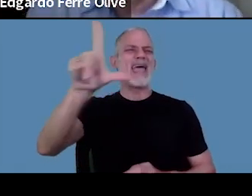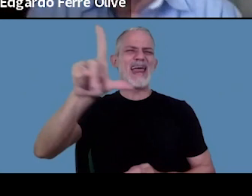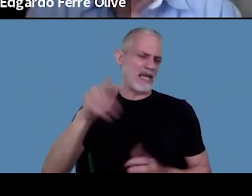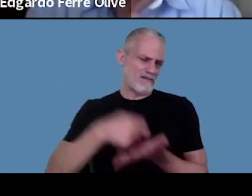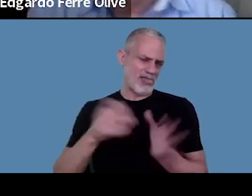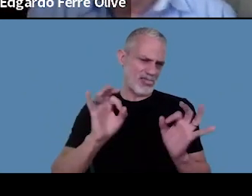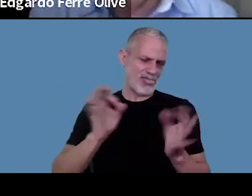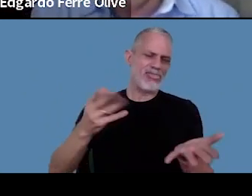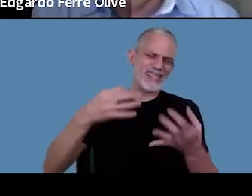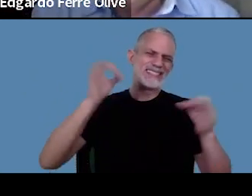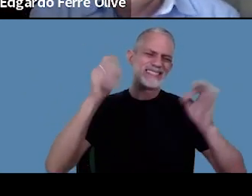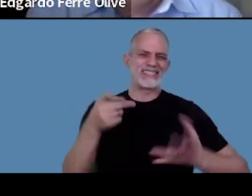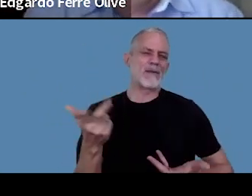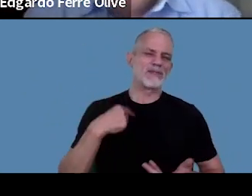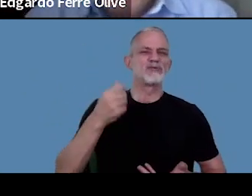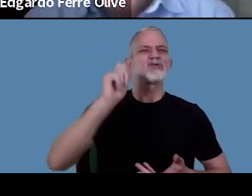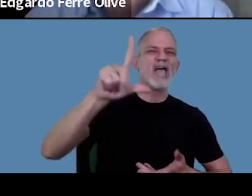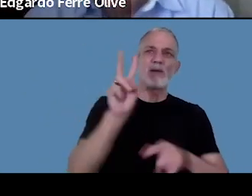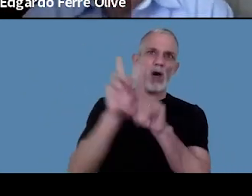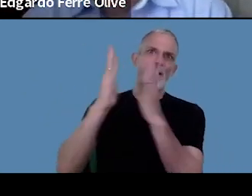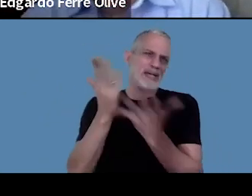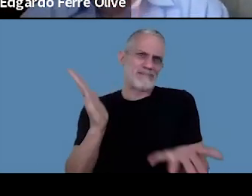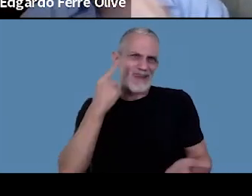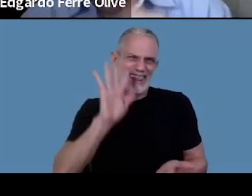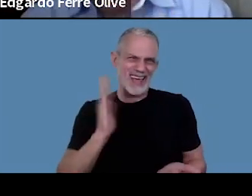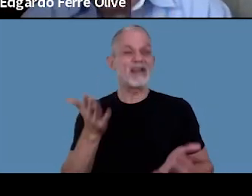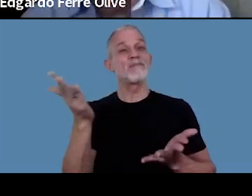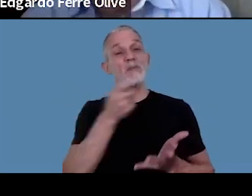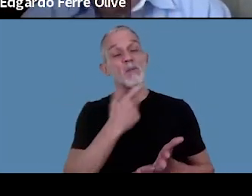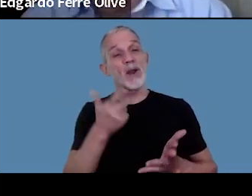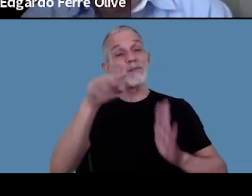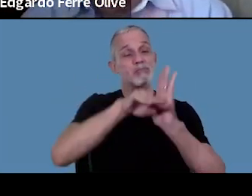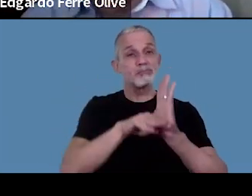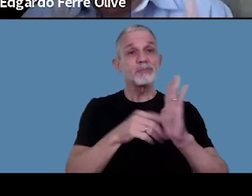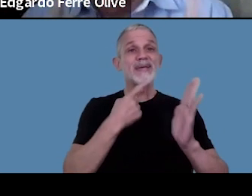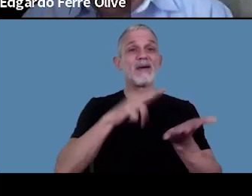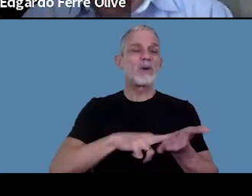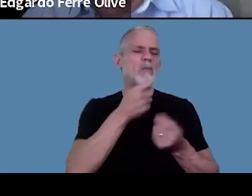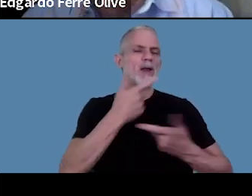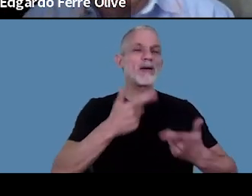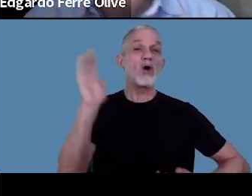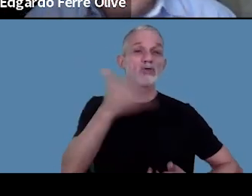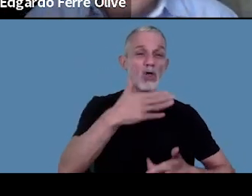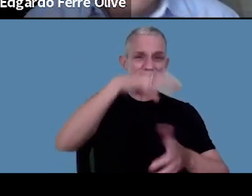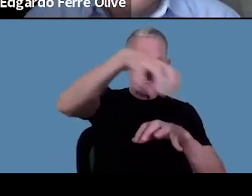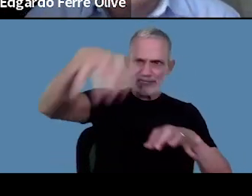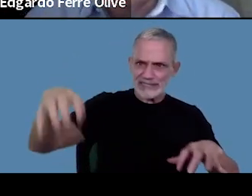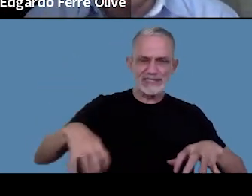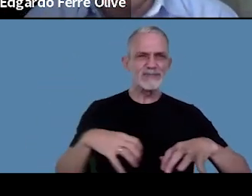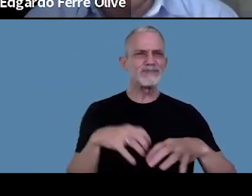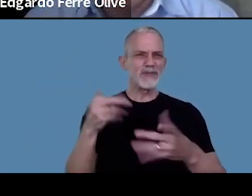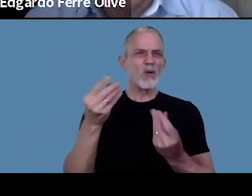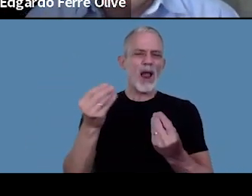es un carácter social, no es ambiental. Pero, por ejemplo, establecer un régimen de que todas las instalaciones que estén relacionadas con